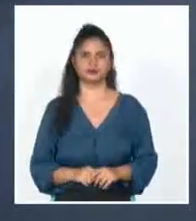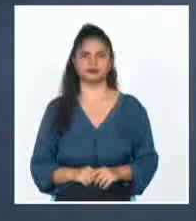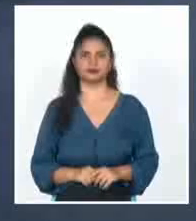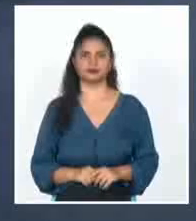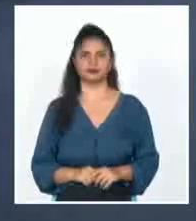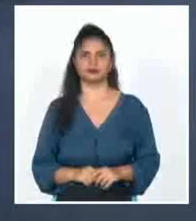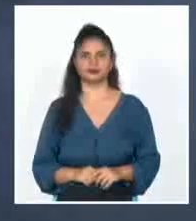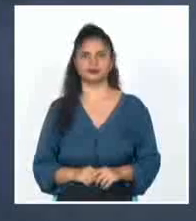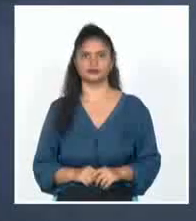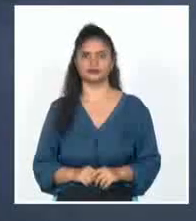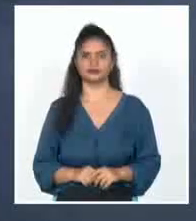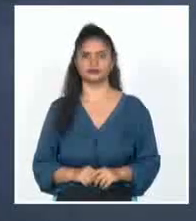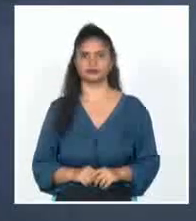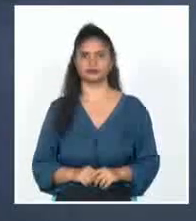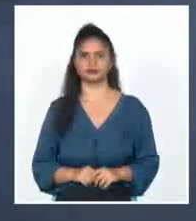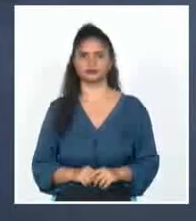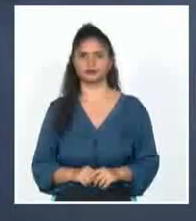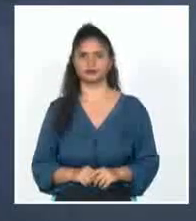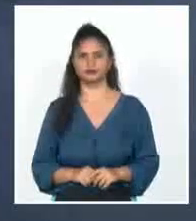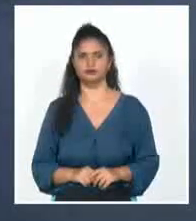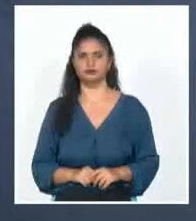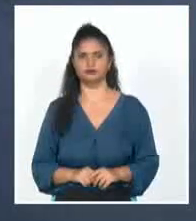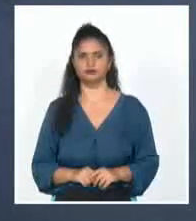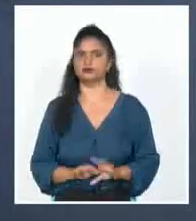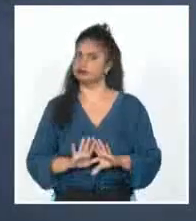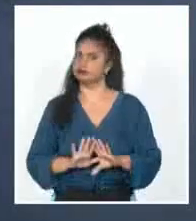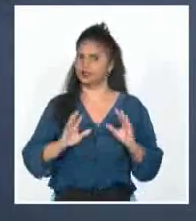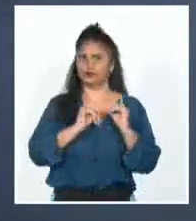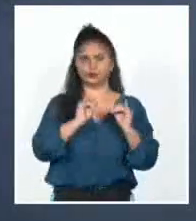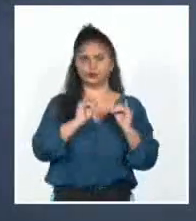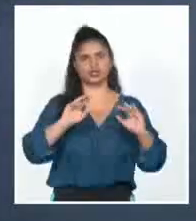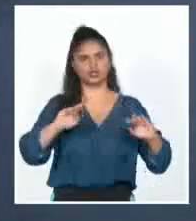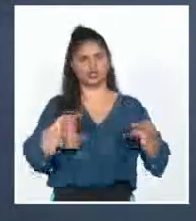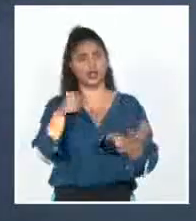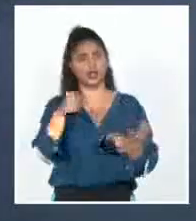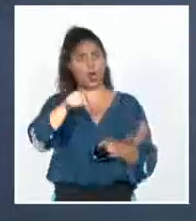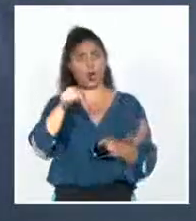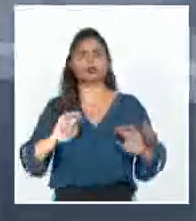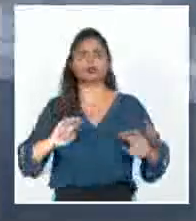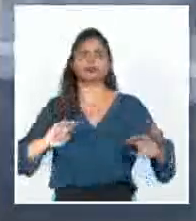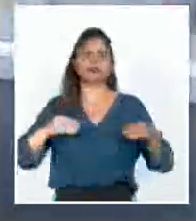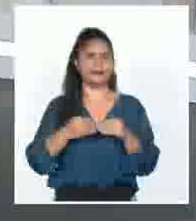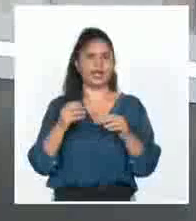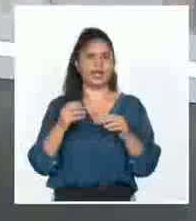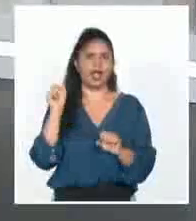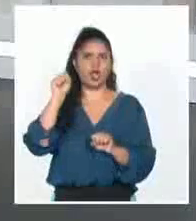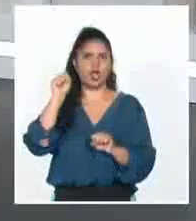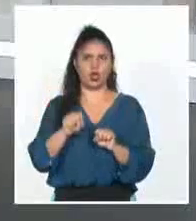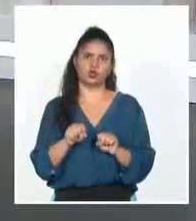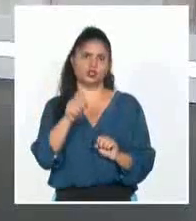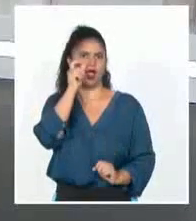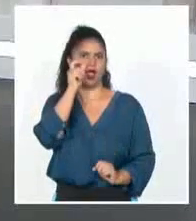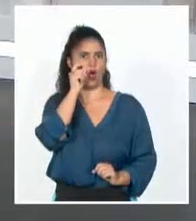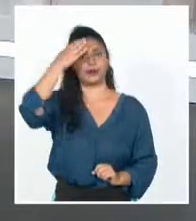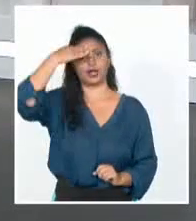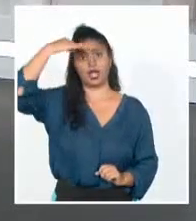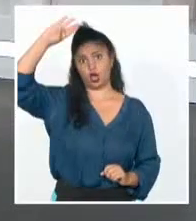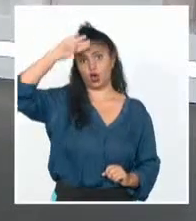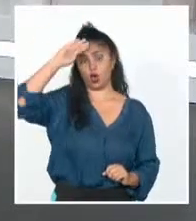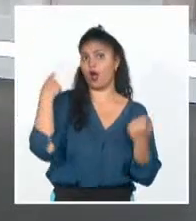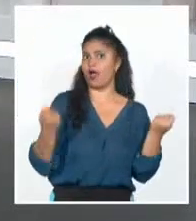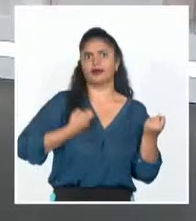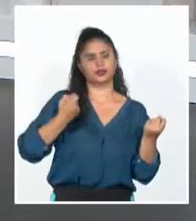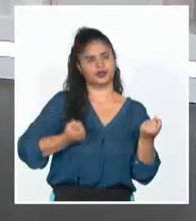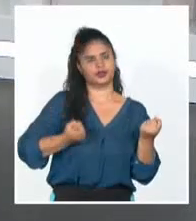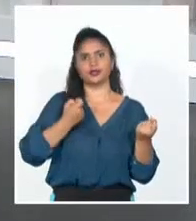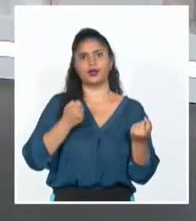Juegos Centroamericanos. Así que es la situación desde Cuna de Mágico. Hoy termina la lucha con la libre masculina y Cuba por aumentar la